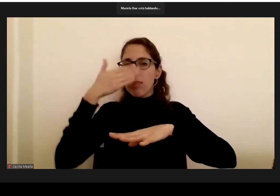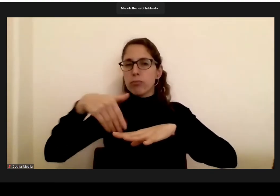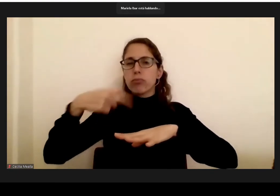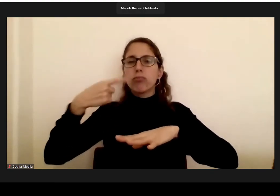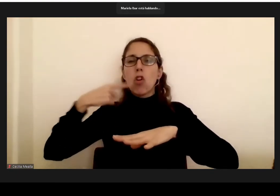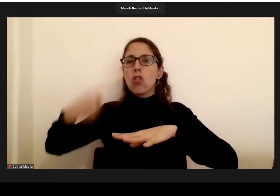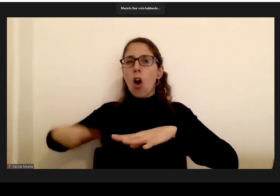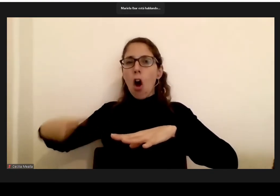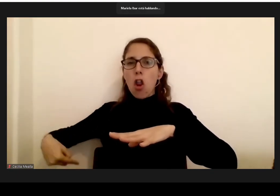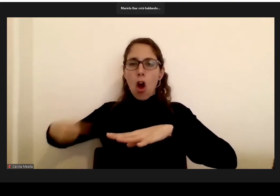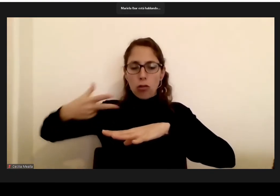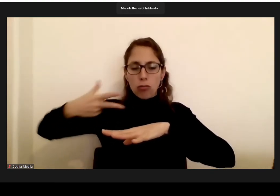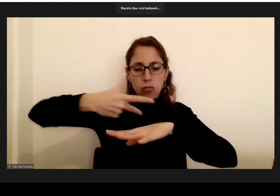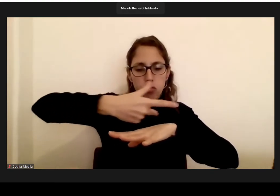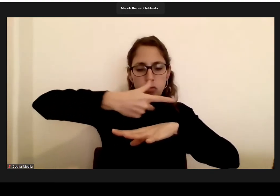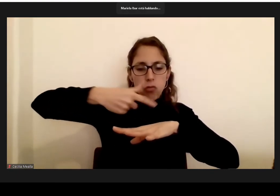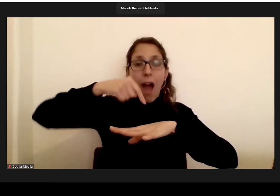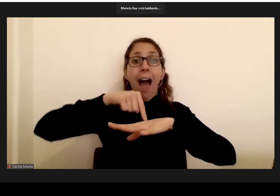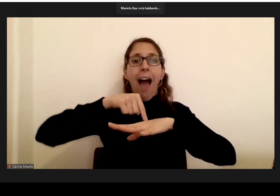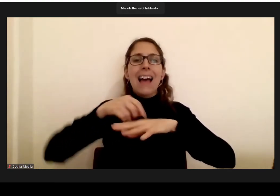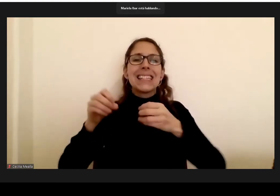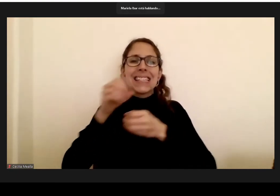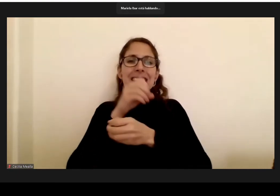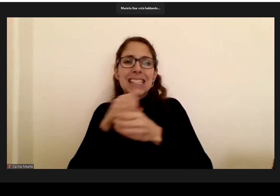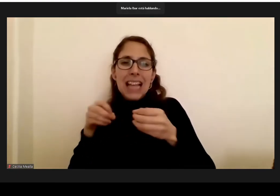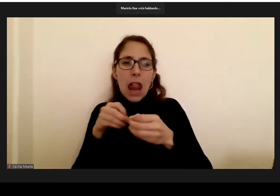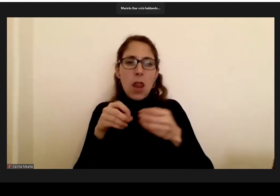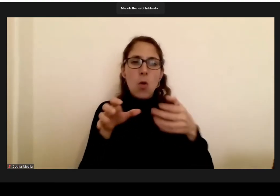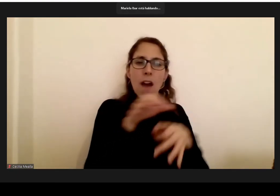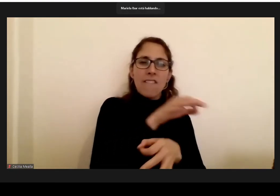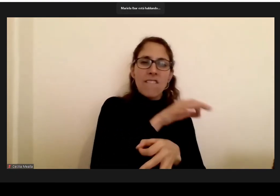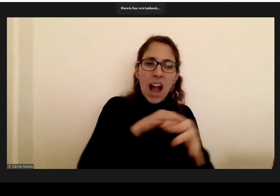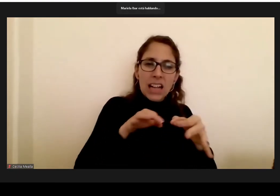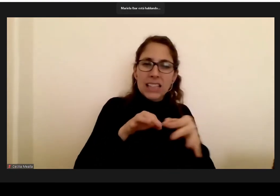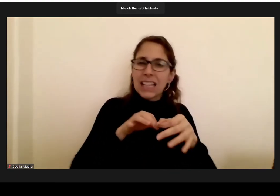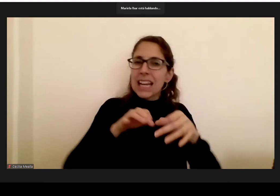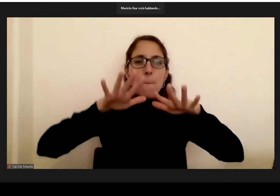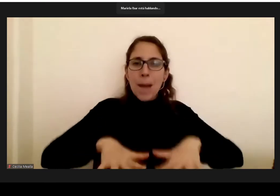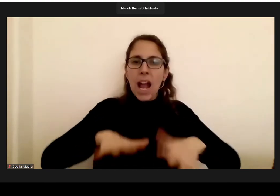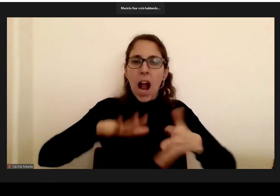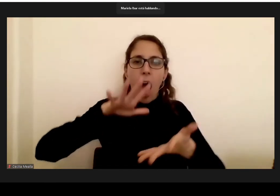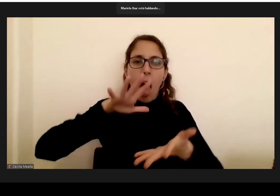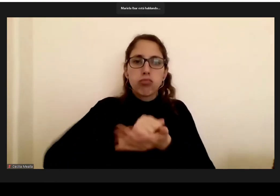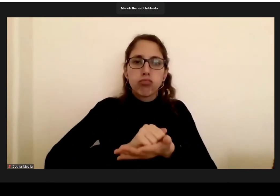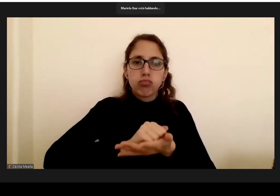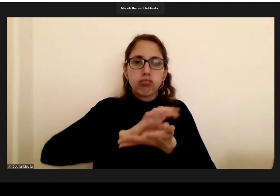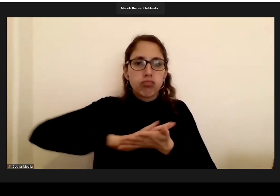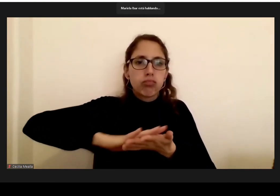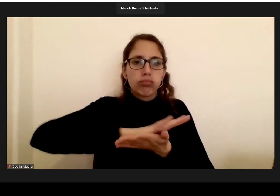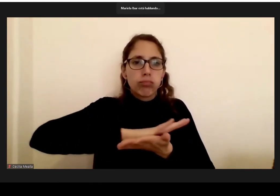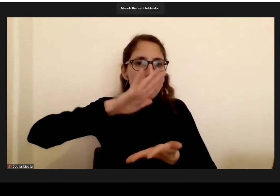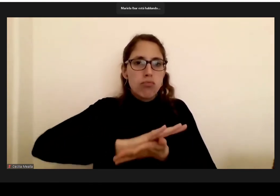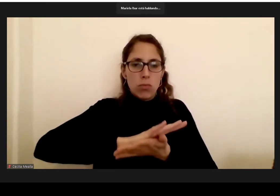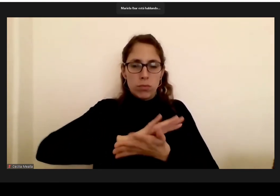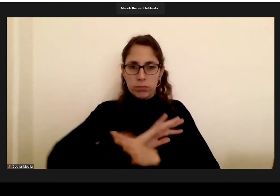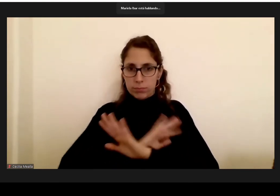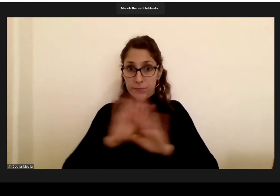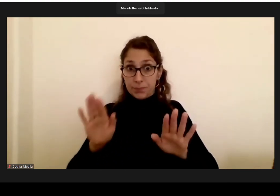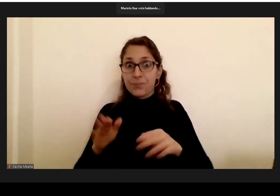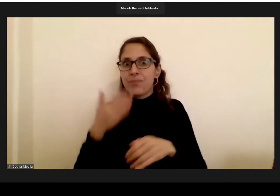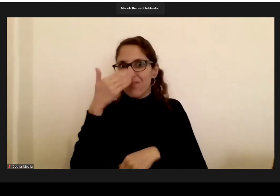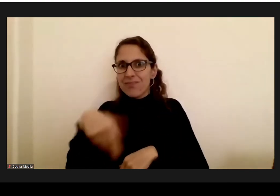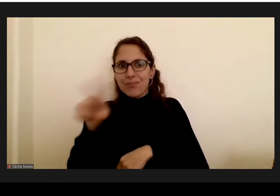también quedan pegadas y fijadas sobre el vidrio, sobre el portaobjeto. Porque ustedes después cuando hacen la coloración,